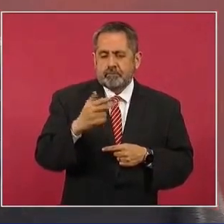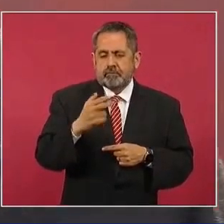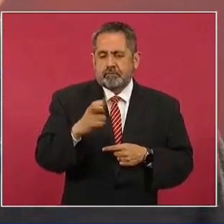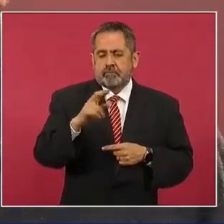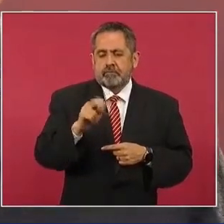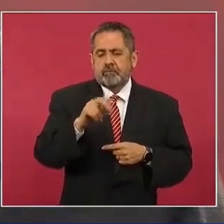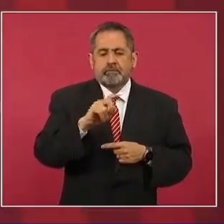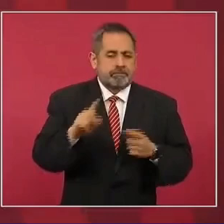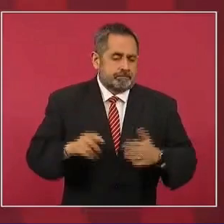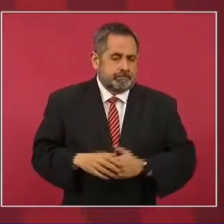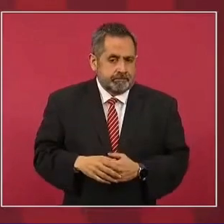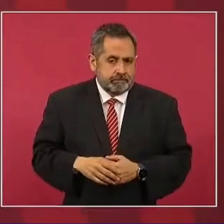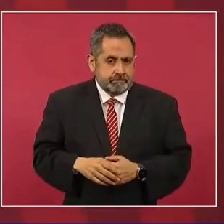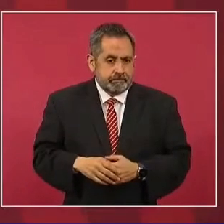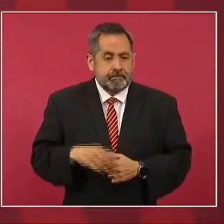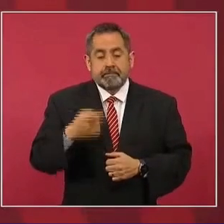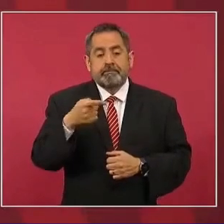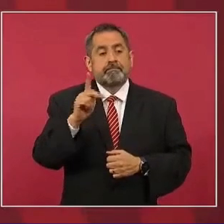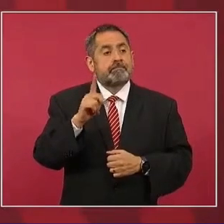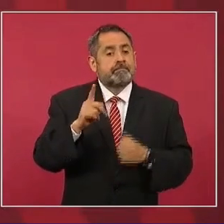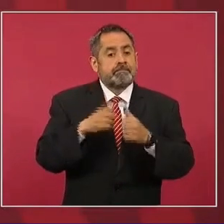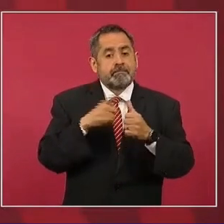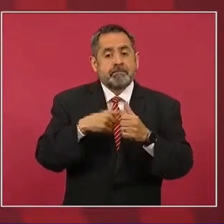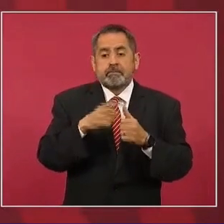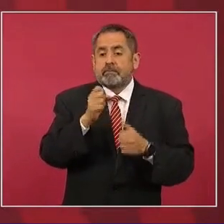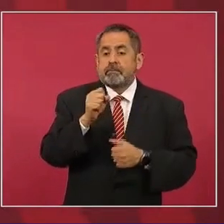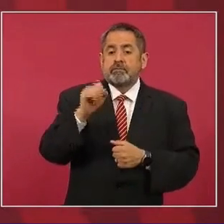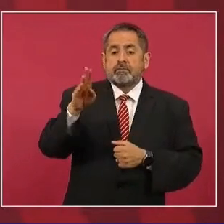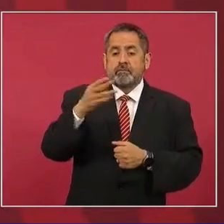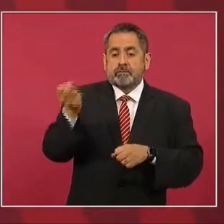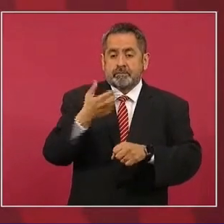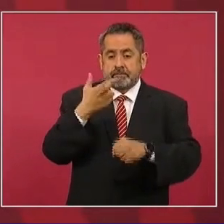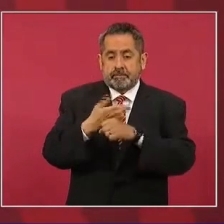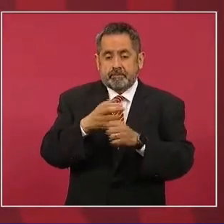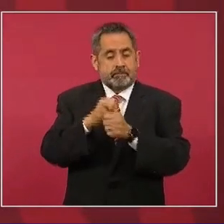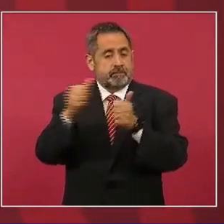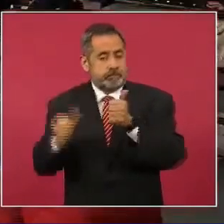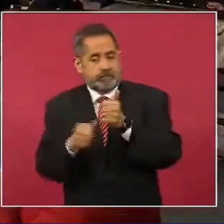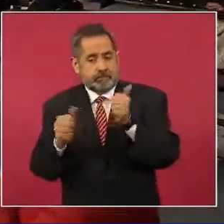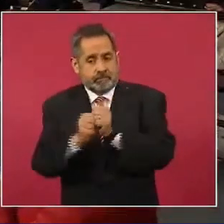Primero había estado de subsecretario de Hacienda con Salinas